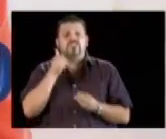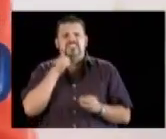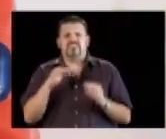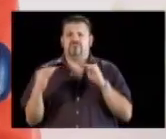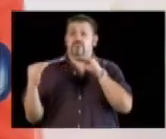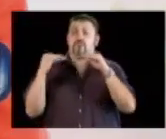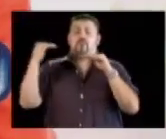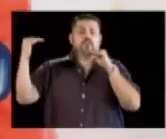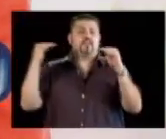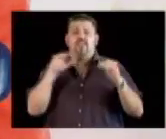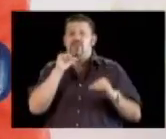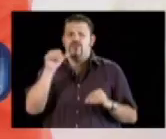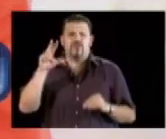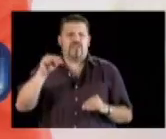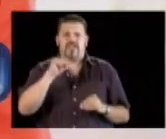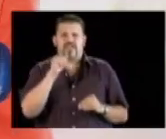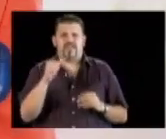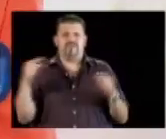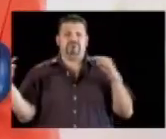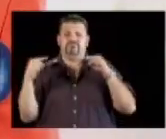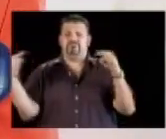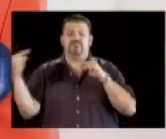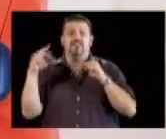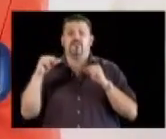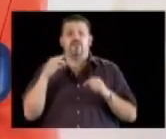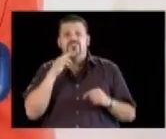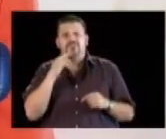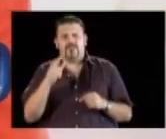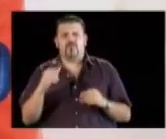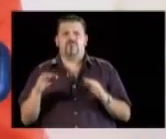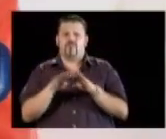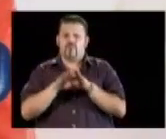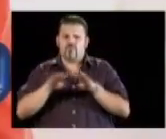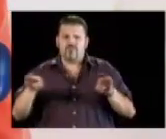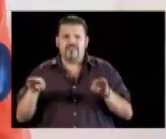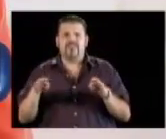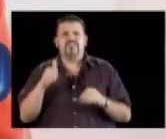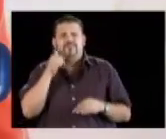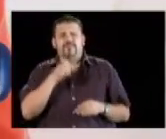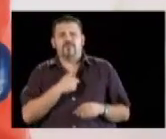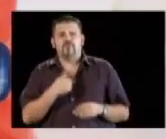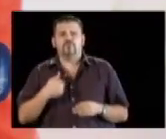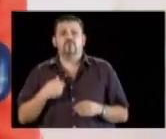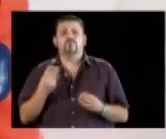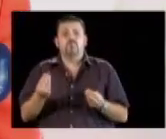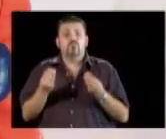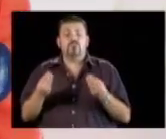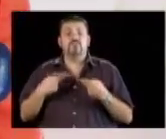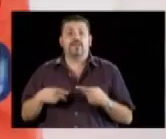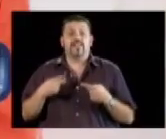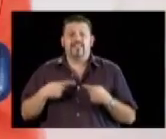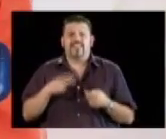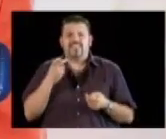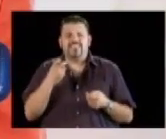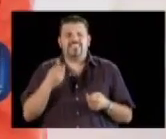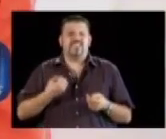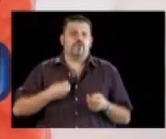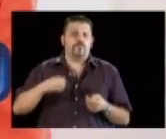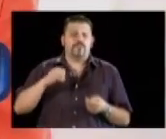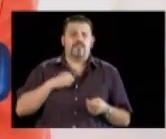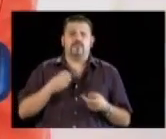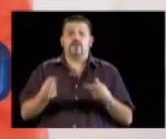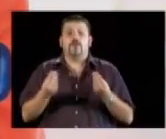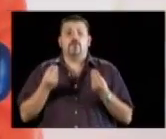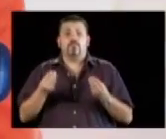competirnos, como lo hemos demostrado Jorge y yo, como lo ha demostrado muchísima gente que está en OmniLife, muchas parejas